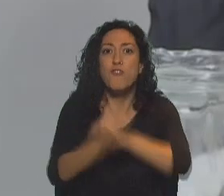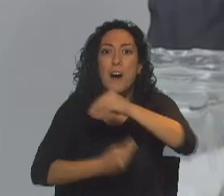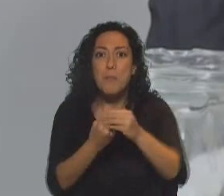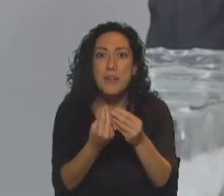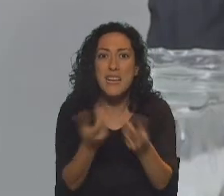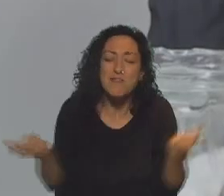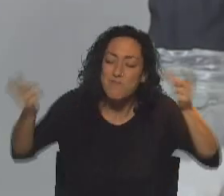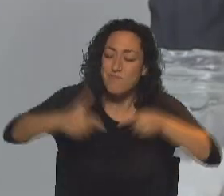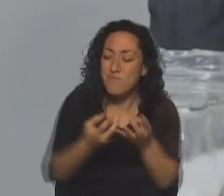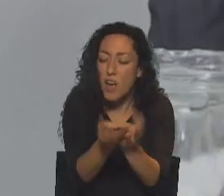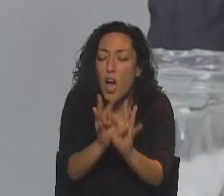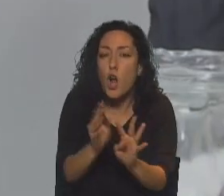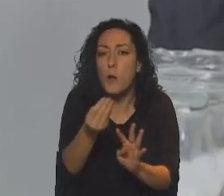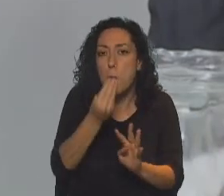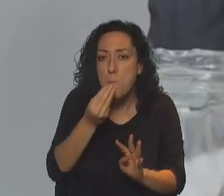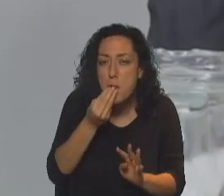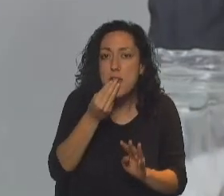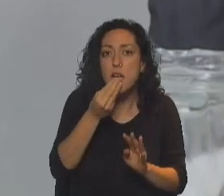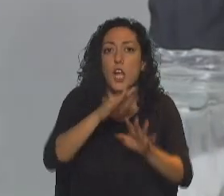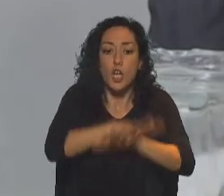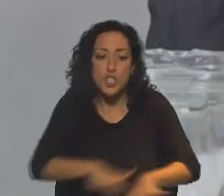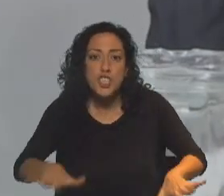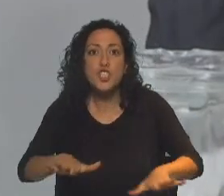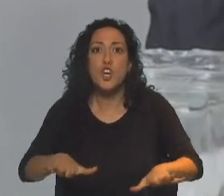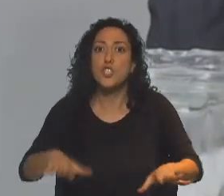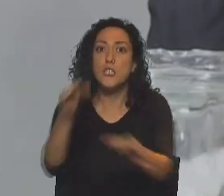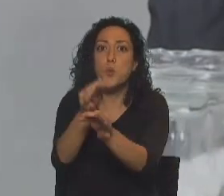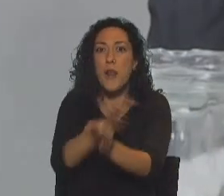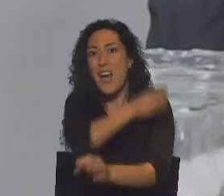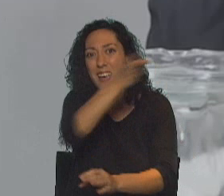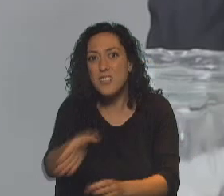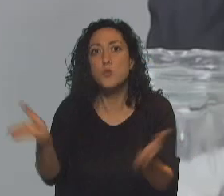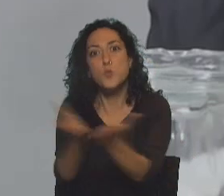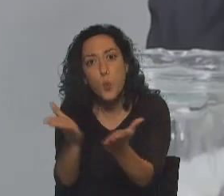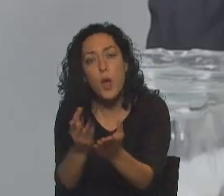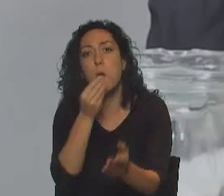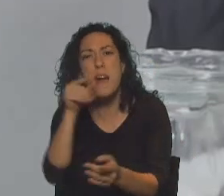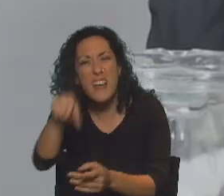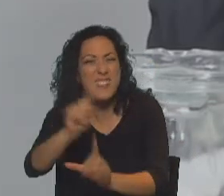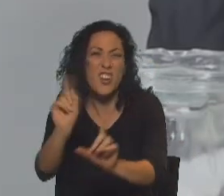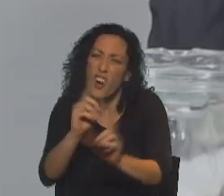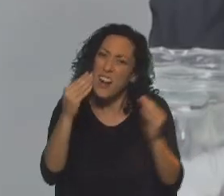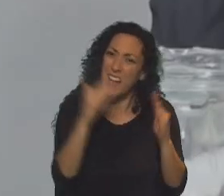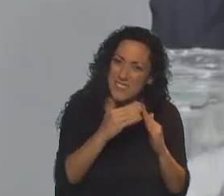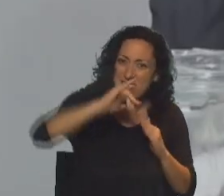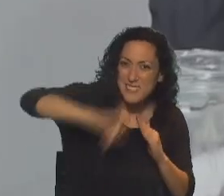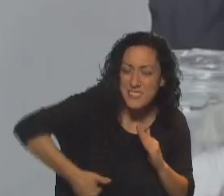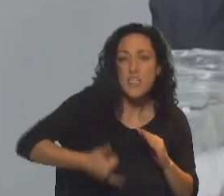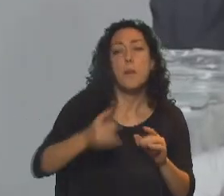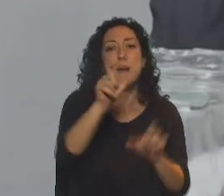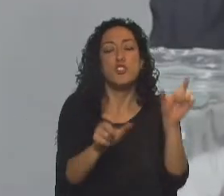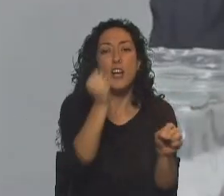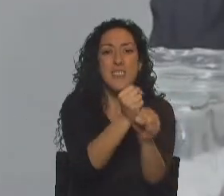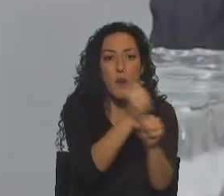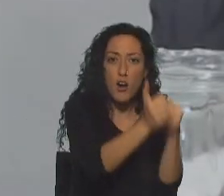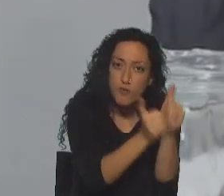junta, que los pibes vayan al colegio a estudiar, no a comer, que los obreros tengan su trabajo en la fábrica,